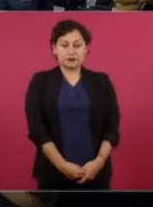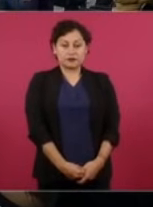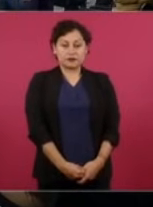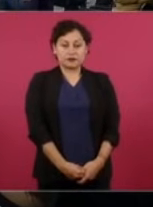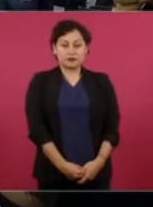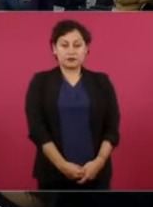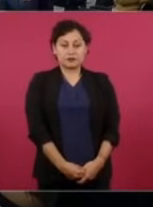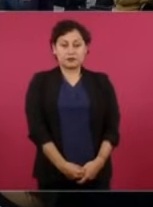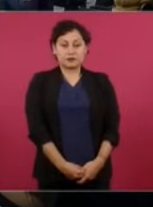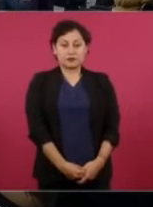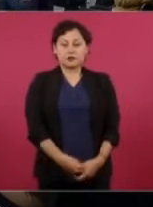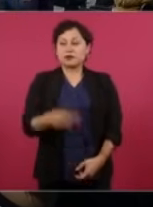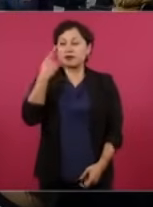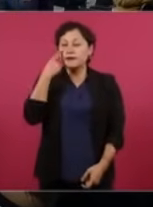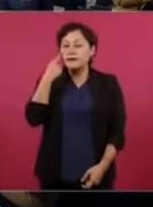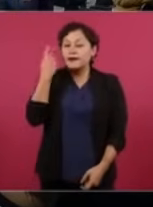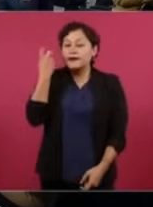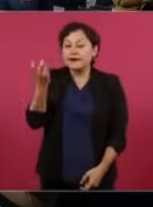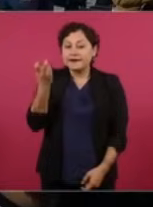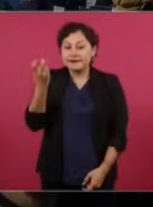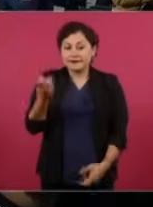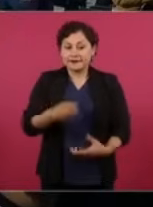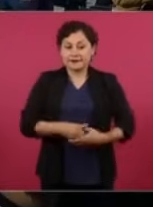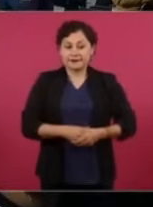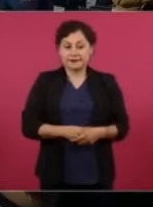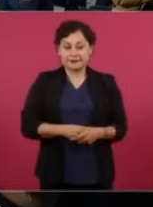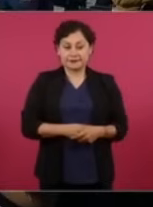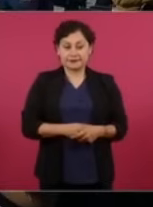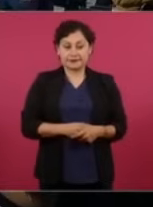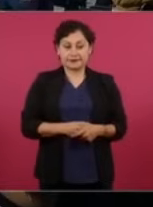Ah, mira, este.